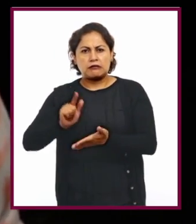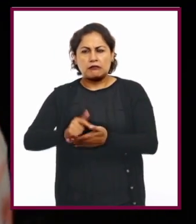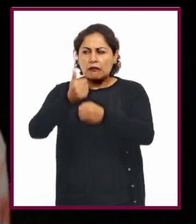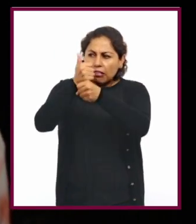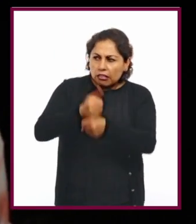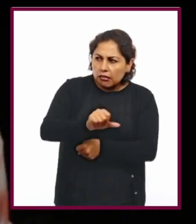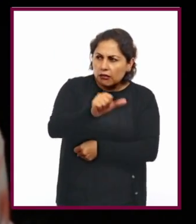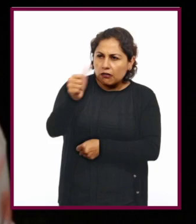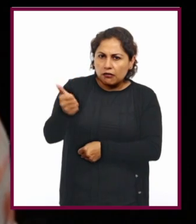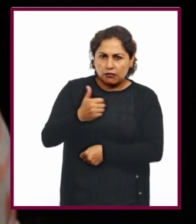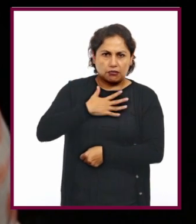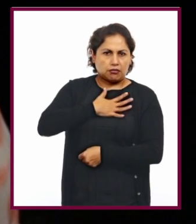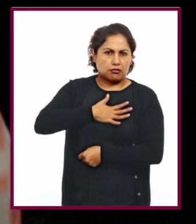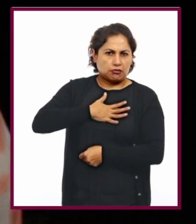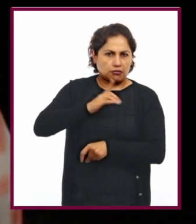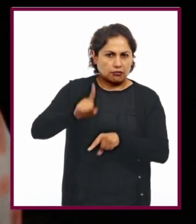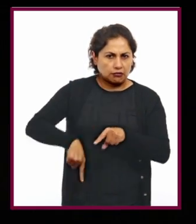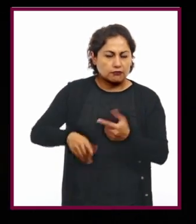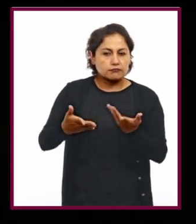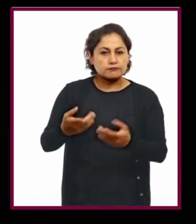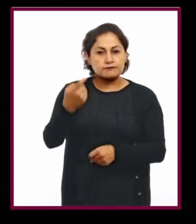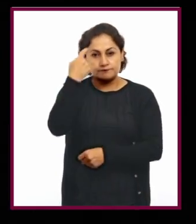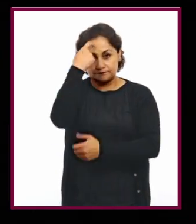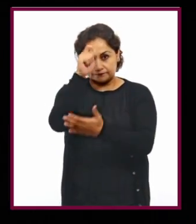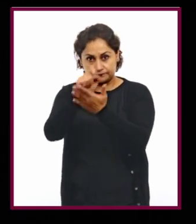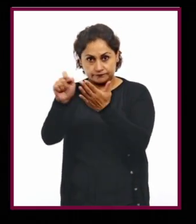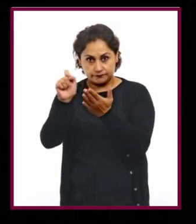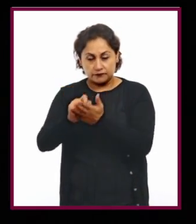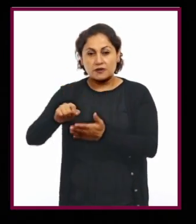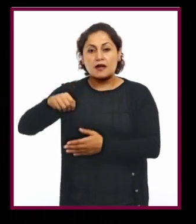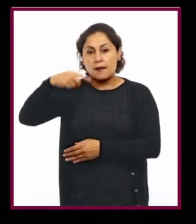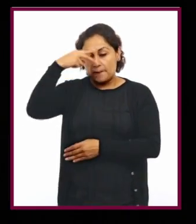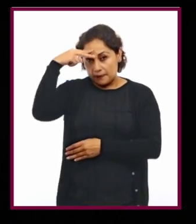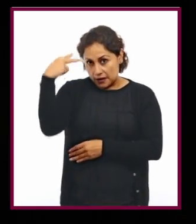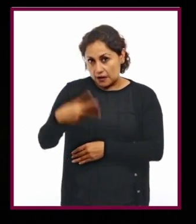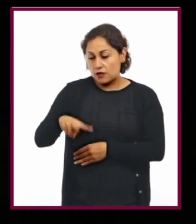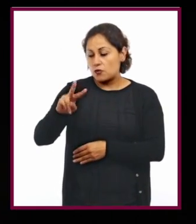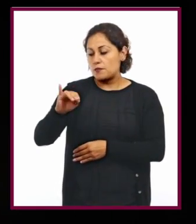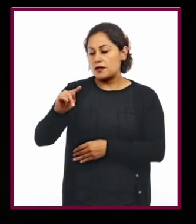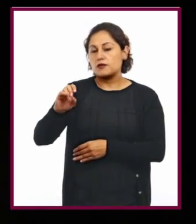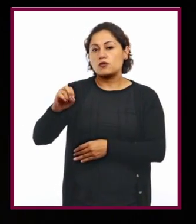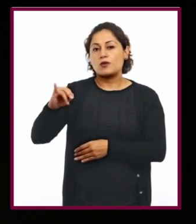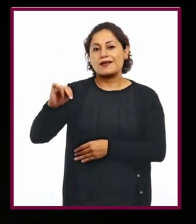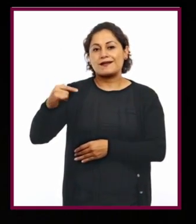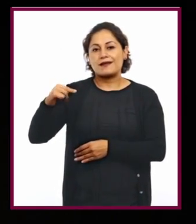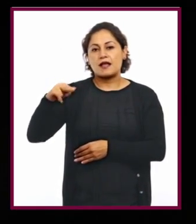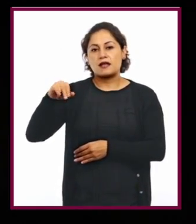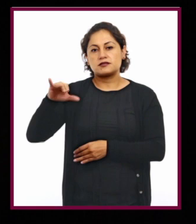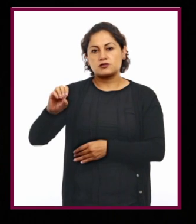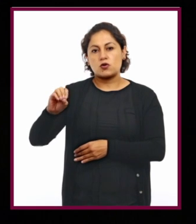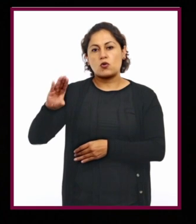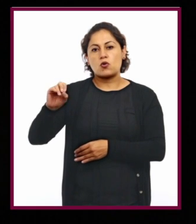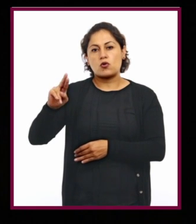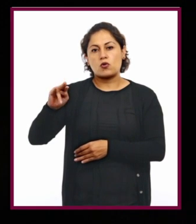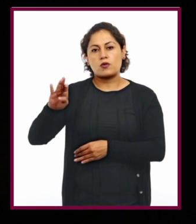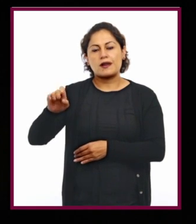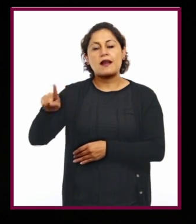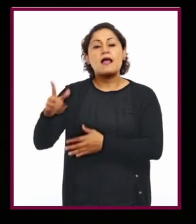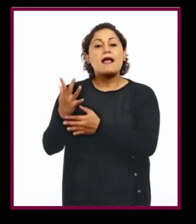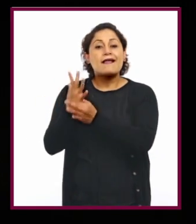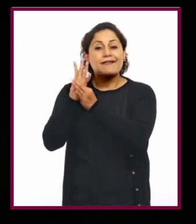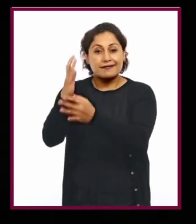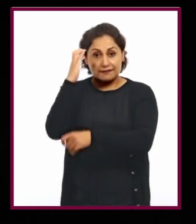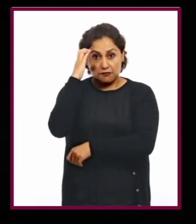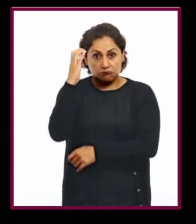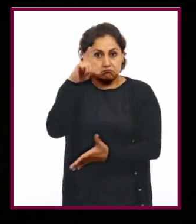de disfrutar con el sufrimiento de otros seres vivos. El filósofo mexicano Víctor Ignacio Coronel dice sobre la crueldad